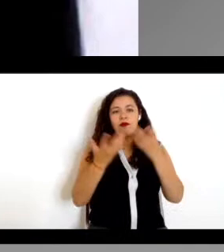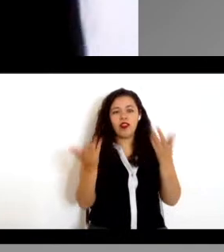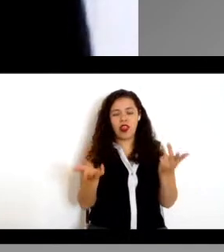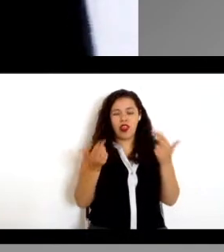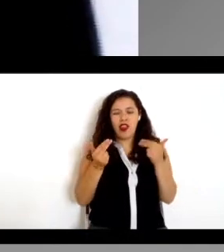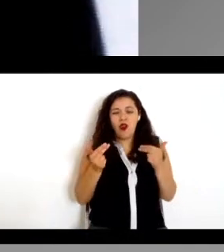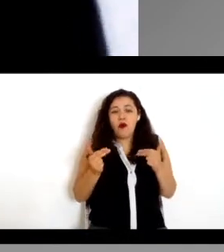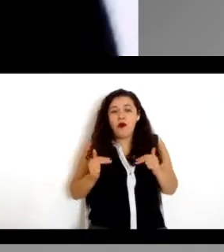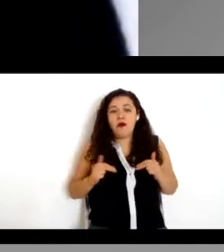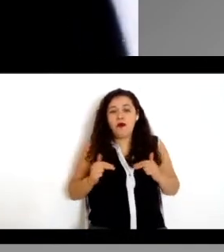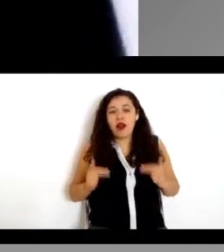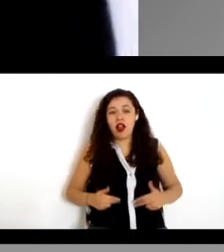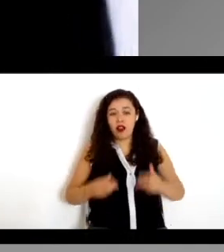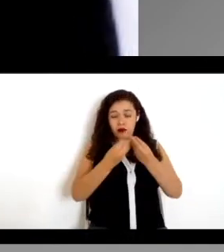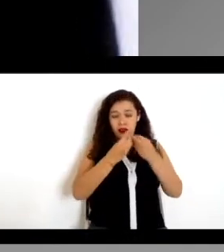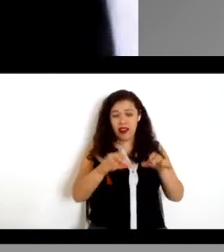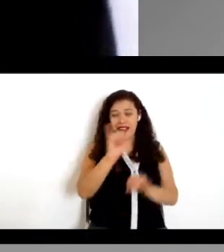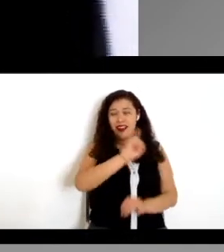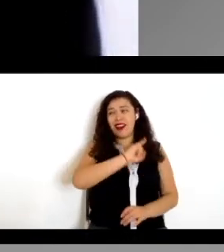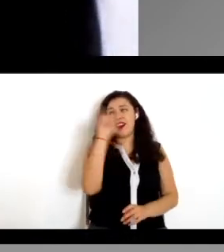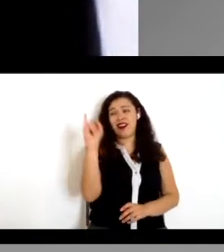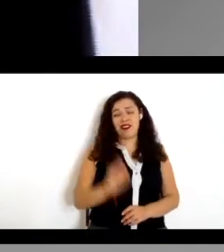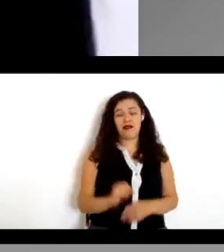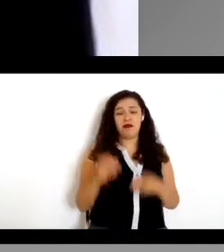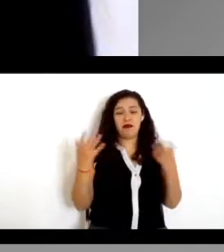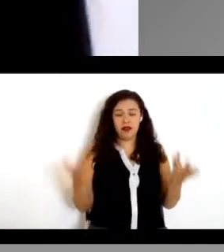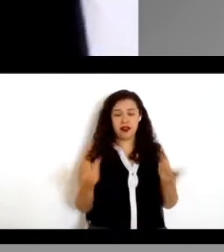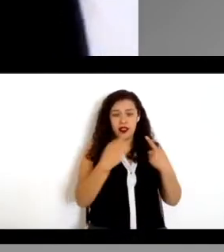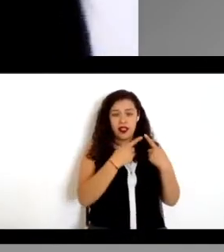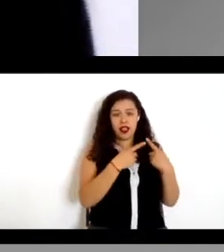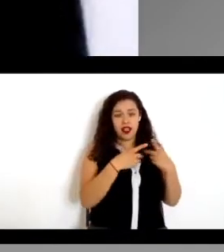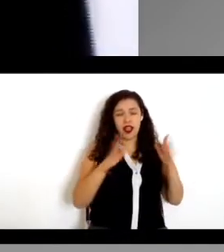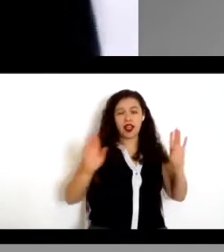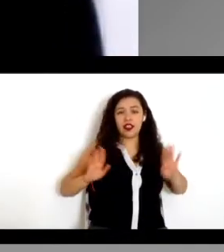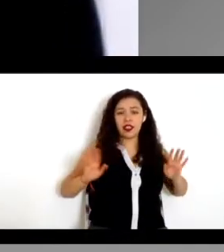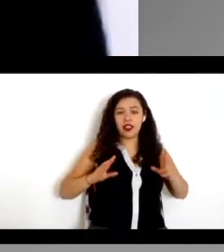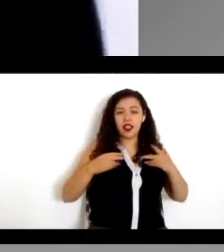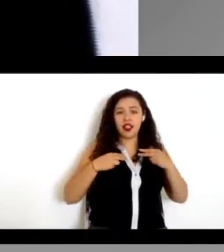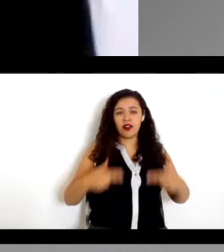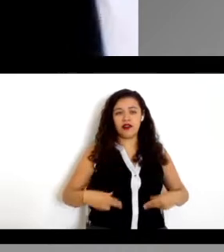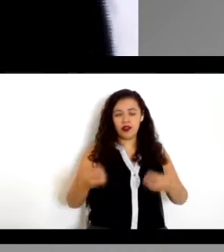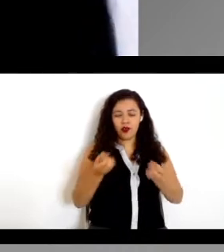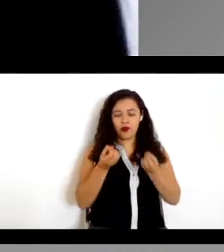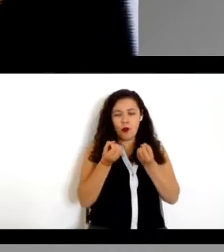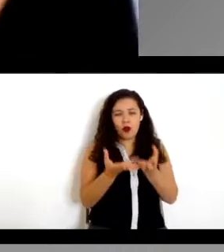sentido de la diversidad humana como un regalo. Muchísimas gracias.